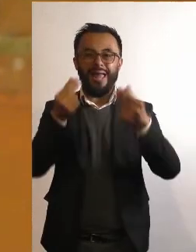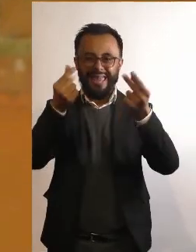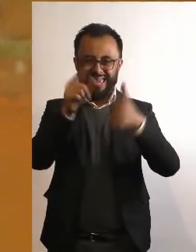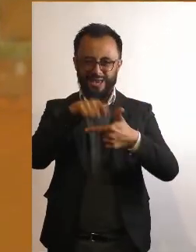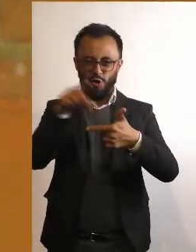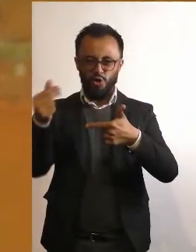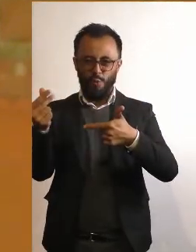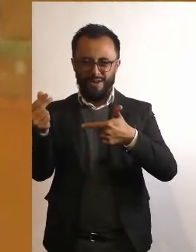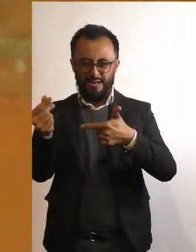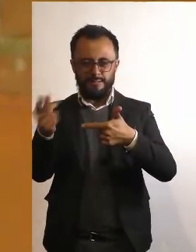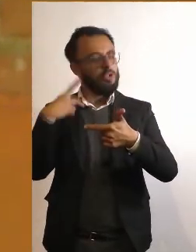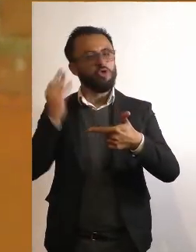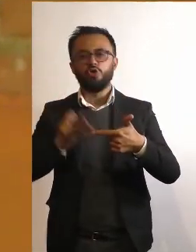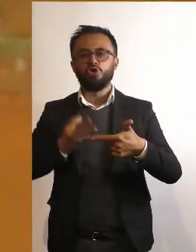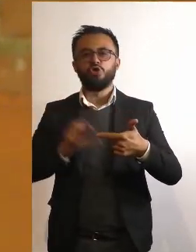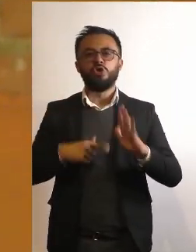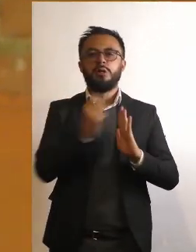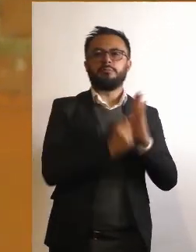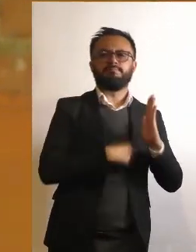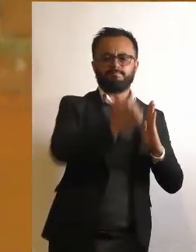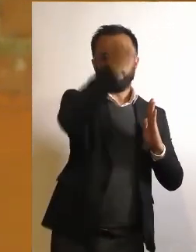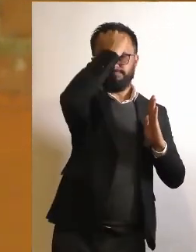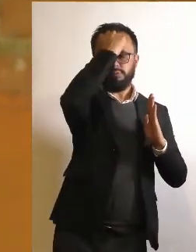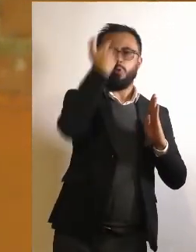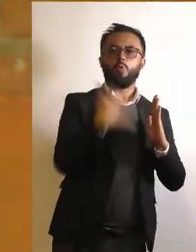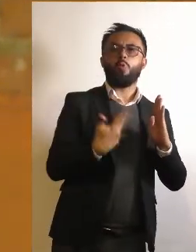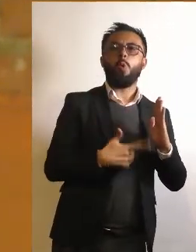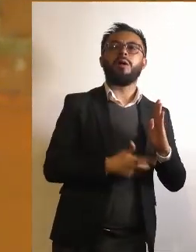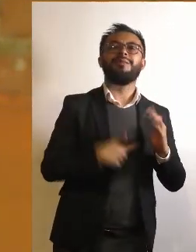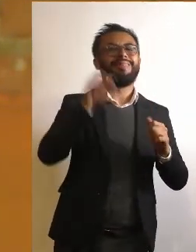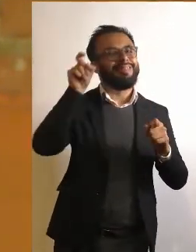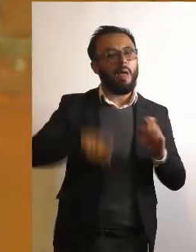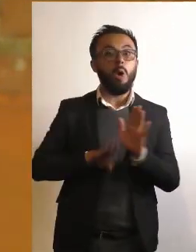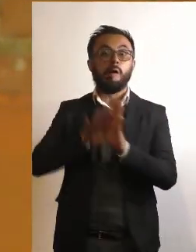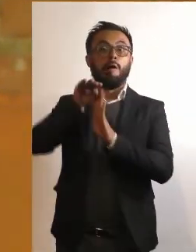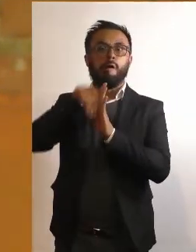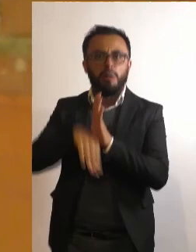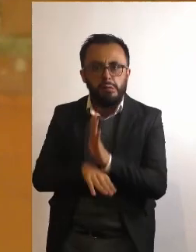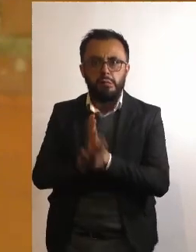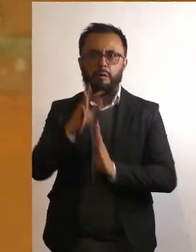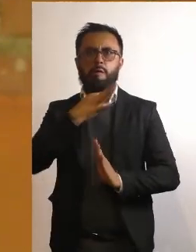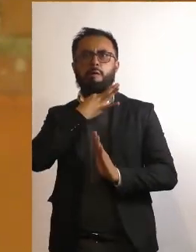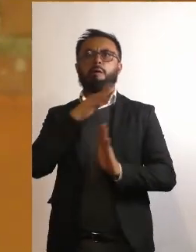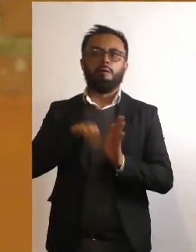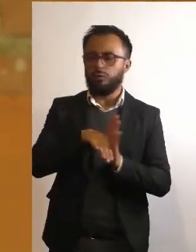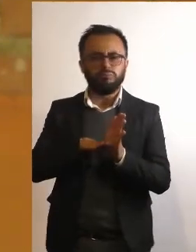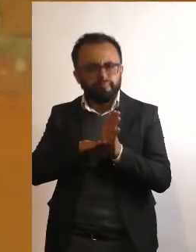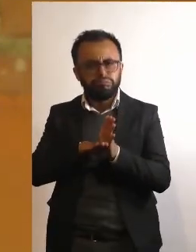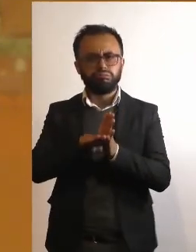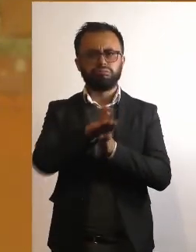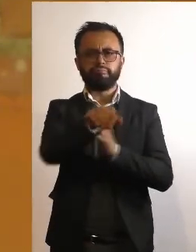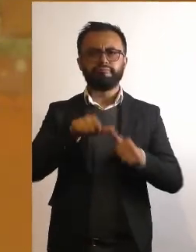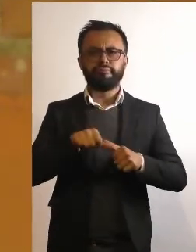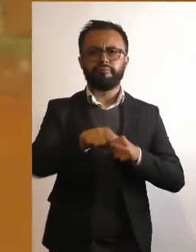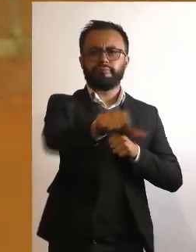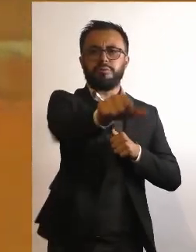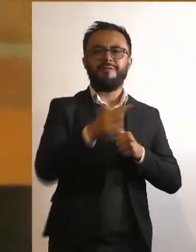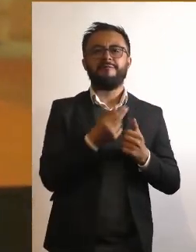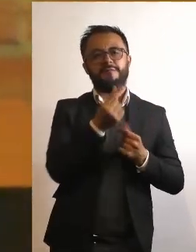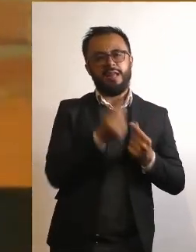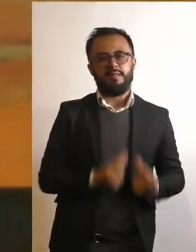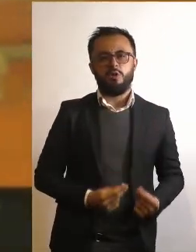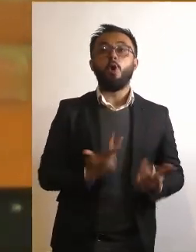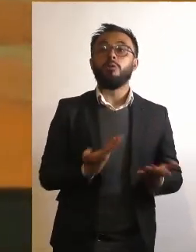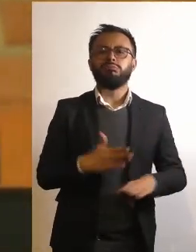financiera, haciendo más énfasis en un manejo eficaz y responsable de nuestros